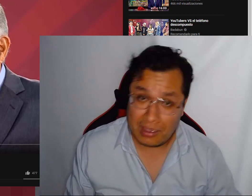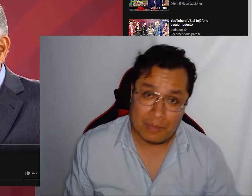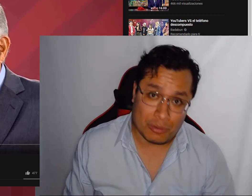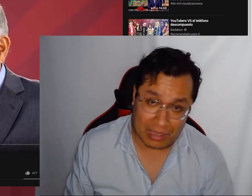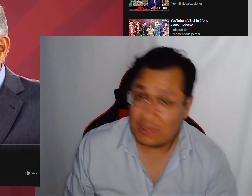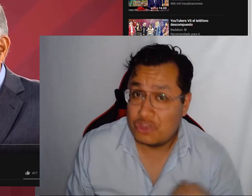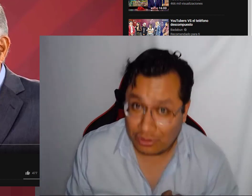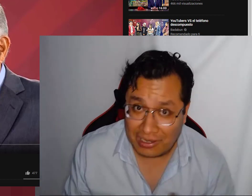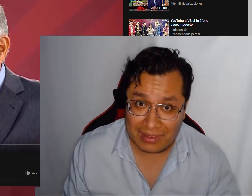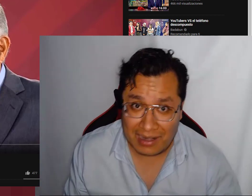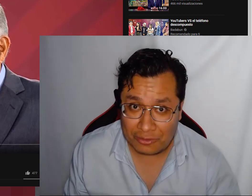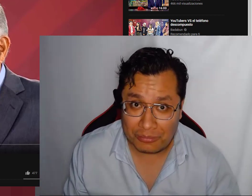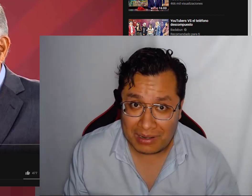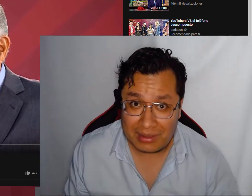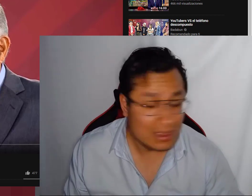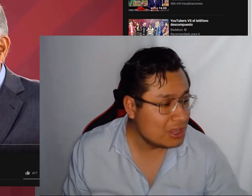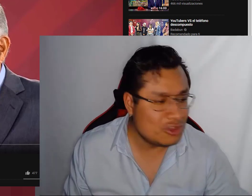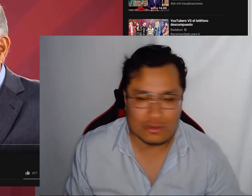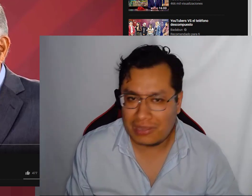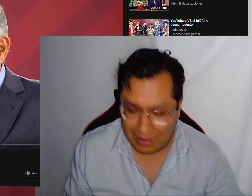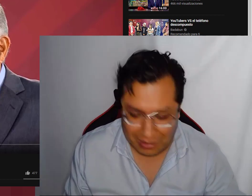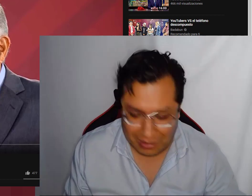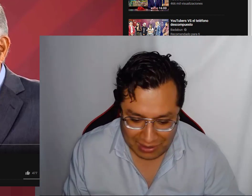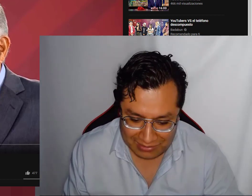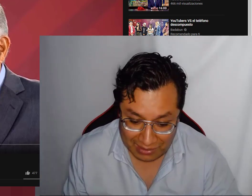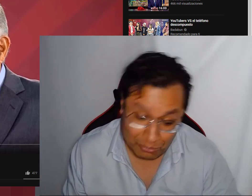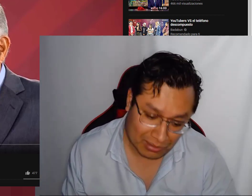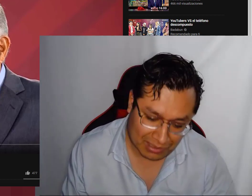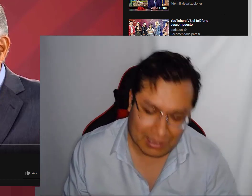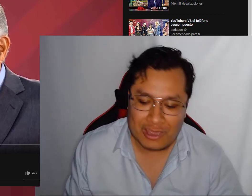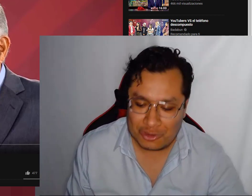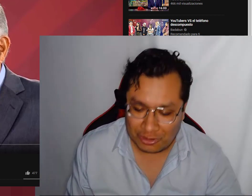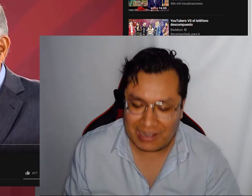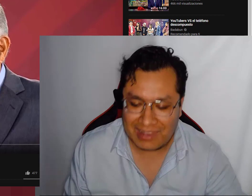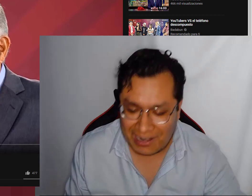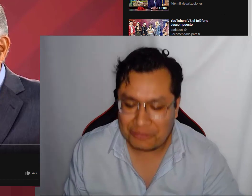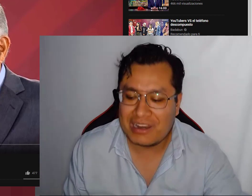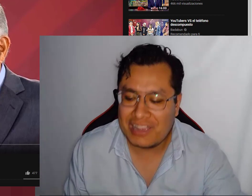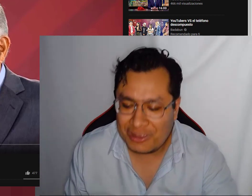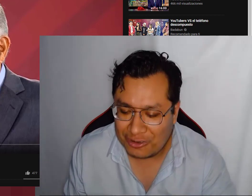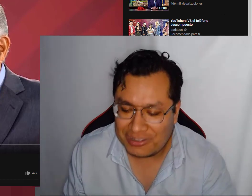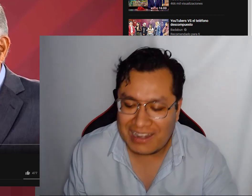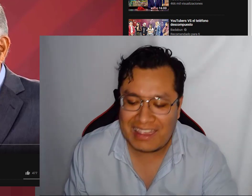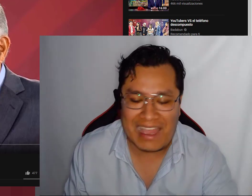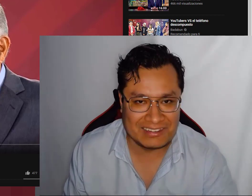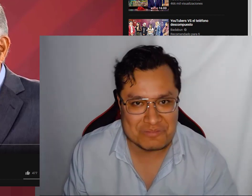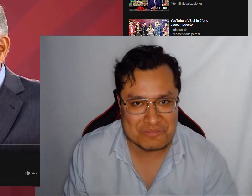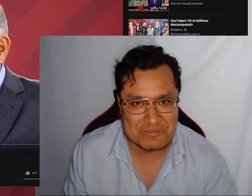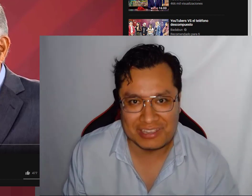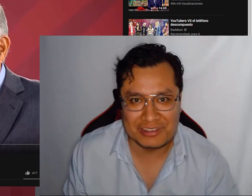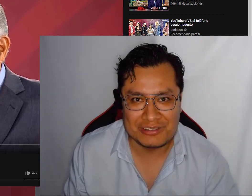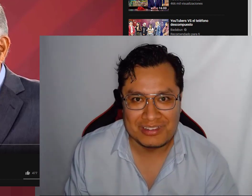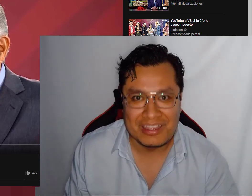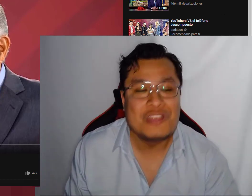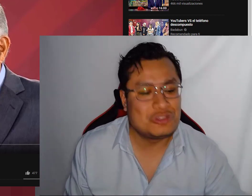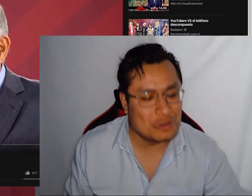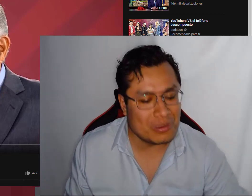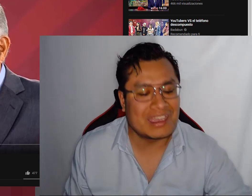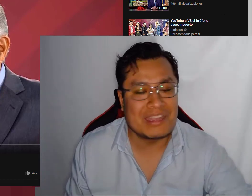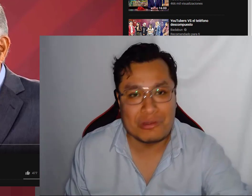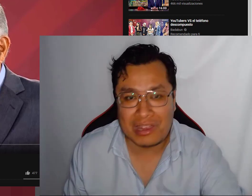pedagógica porque yo salí de la normal y yo no sé bien yo salí de la normal y no salí al 100%